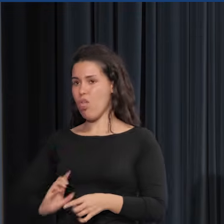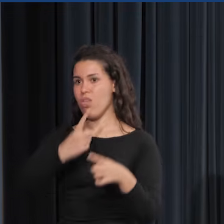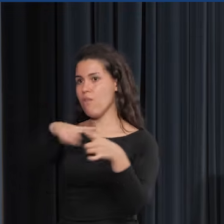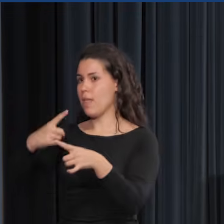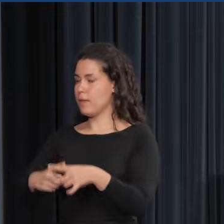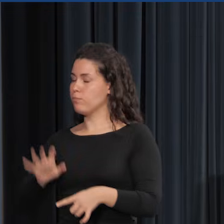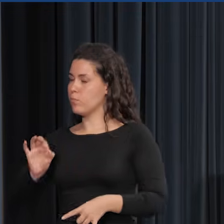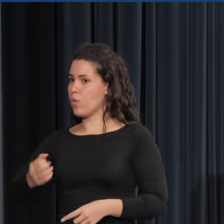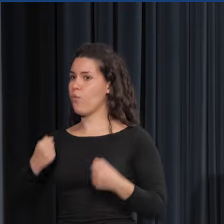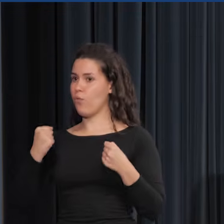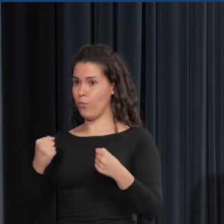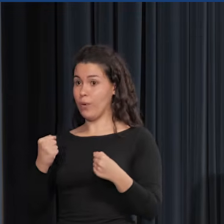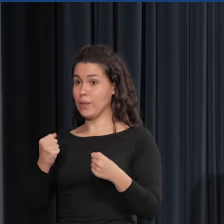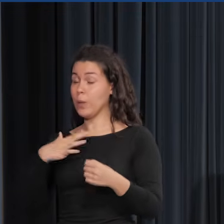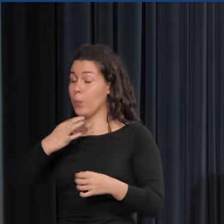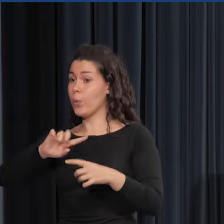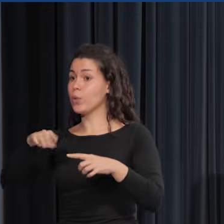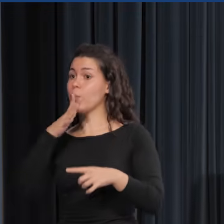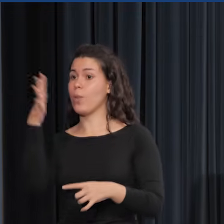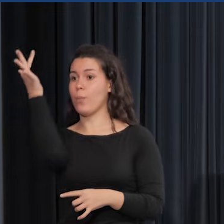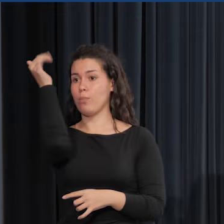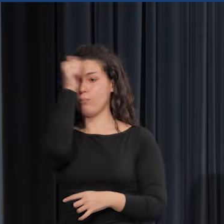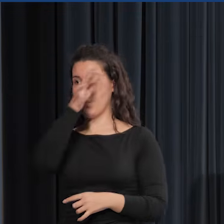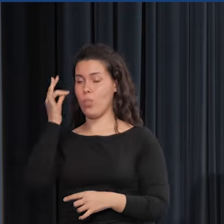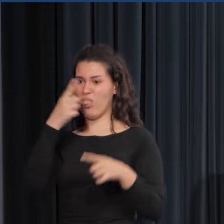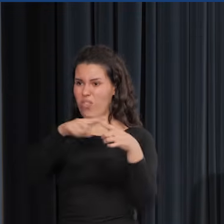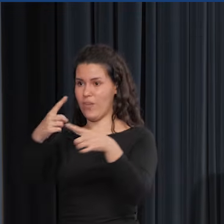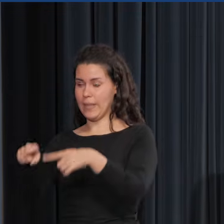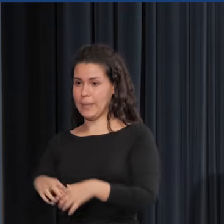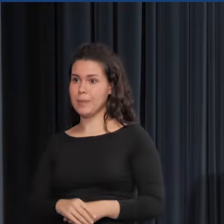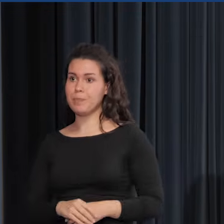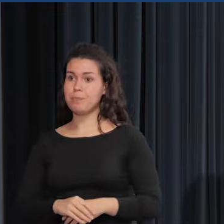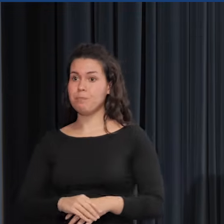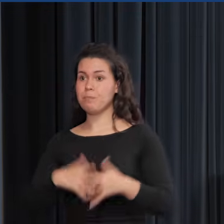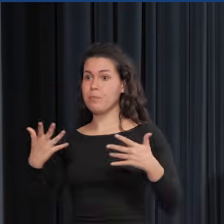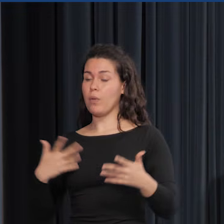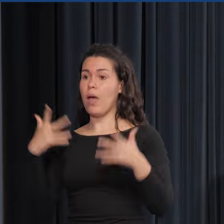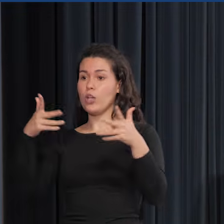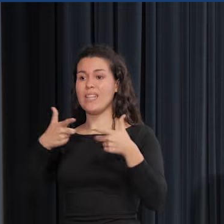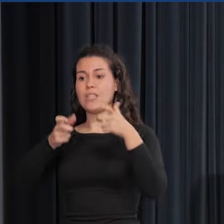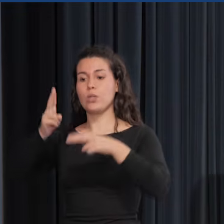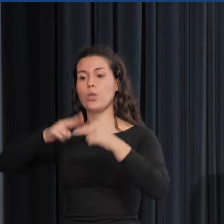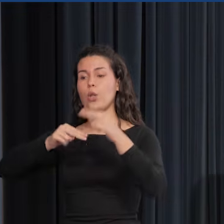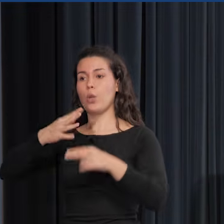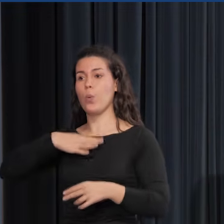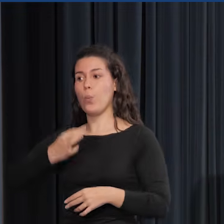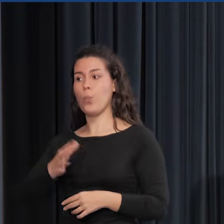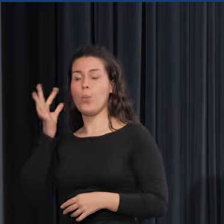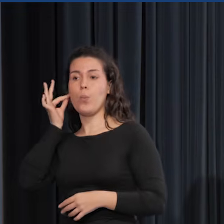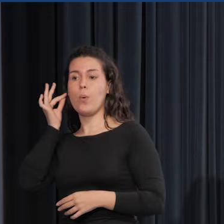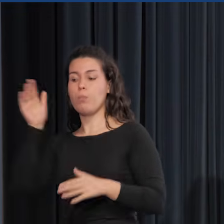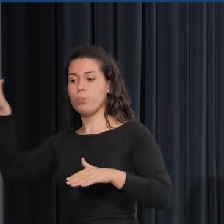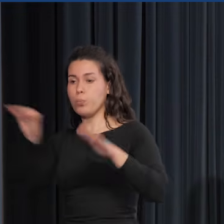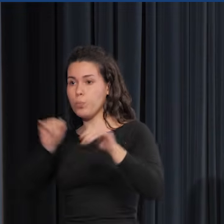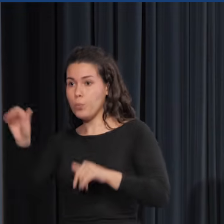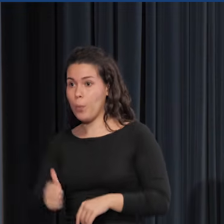distinta composición de género y por ello la incorporación de más mujeres al sector de la construcción podría paliar las